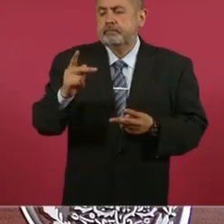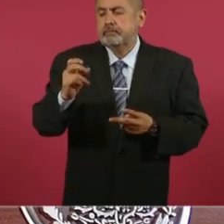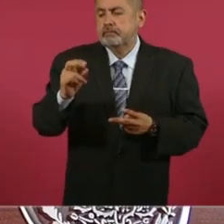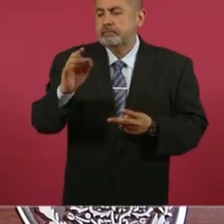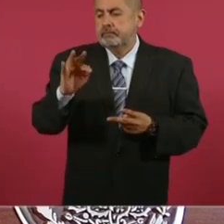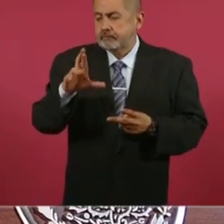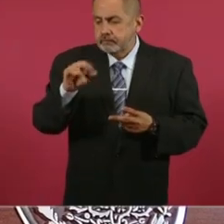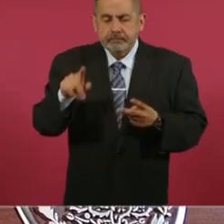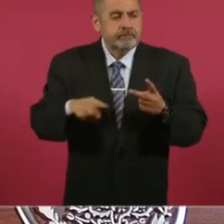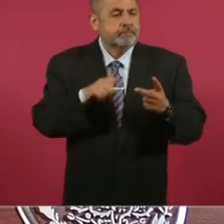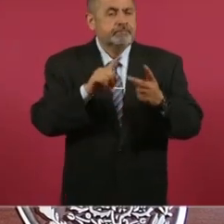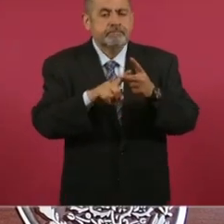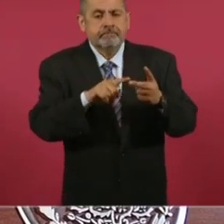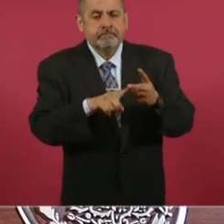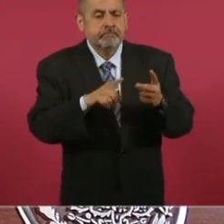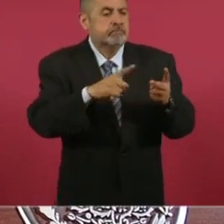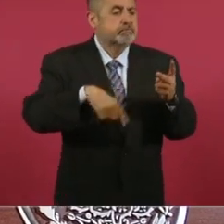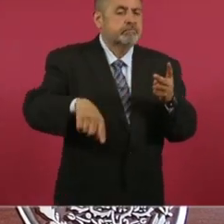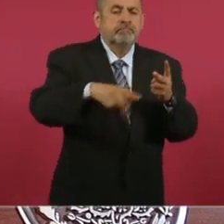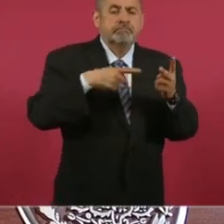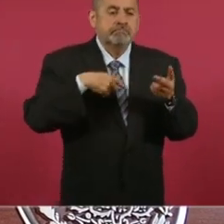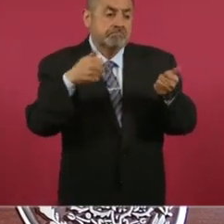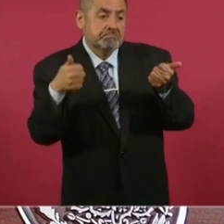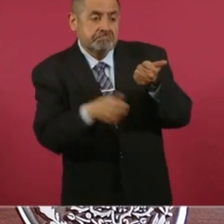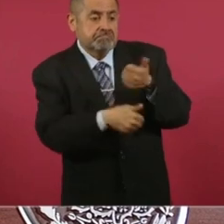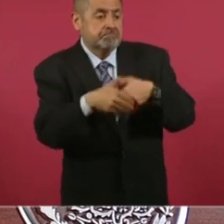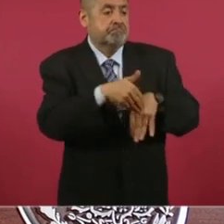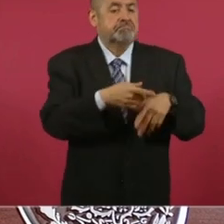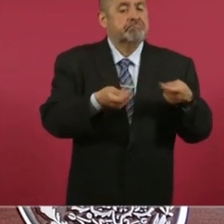gobierno al servicio de la oligarquía,